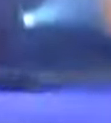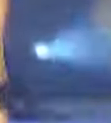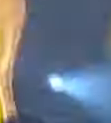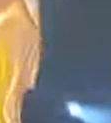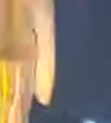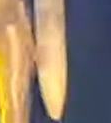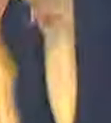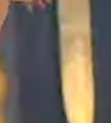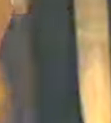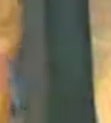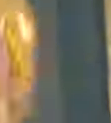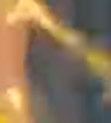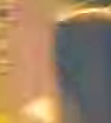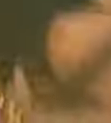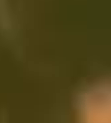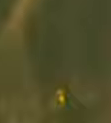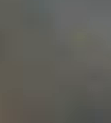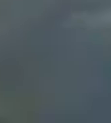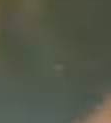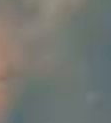Come and get it right now